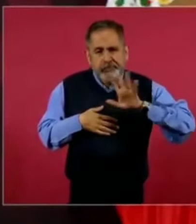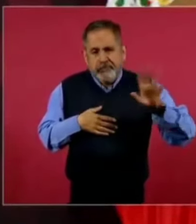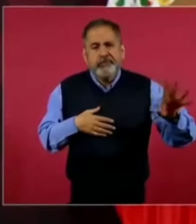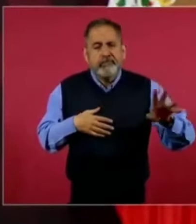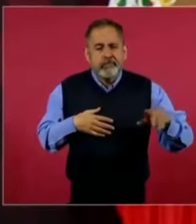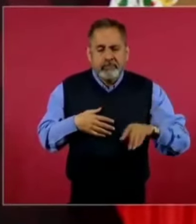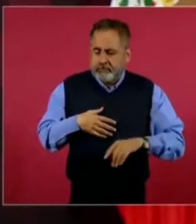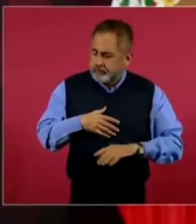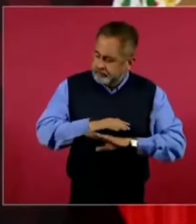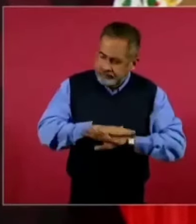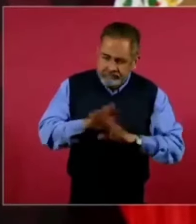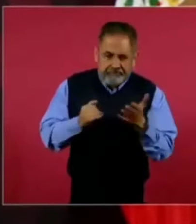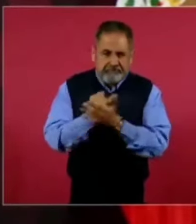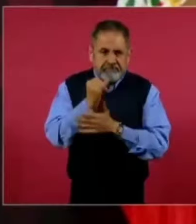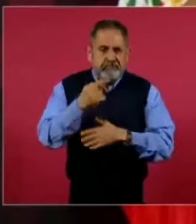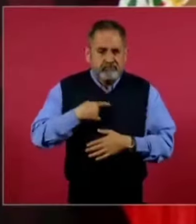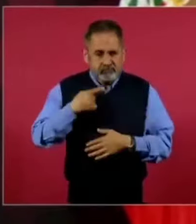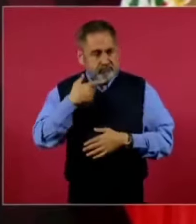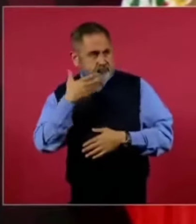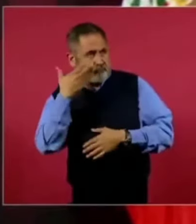pero en su momento pedí